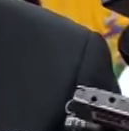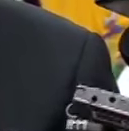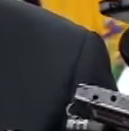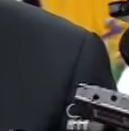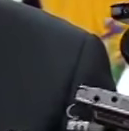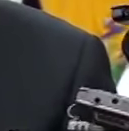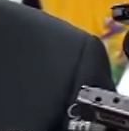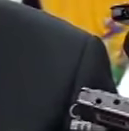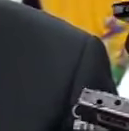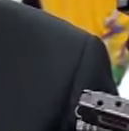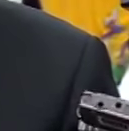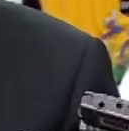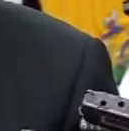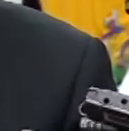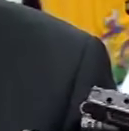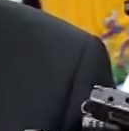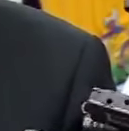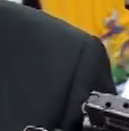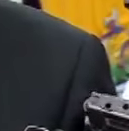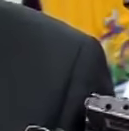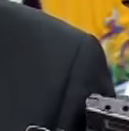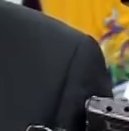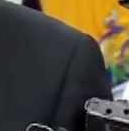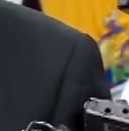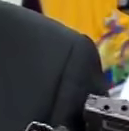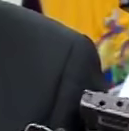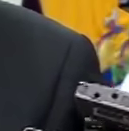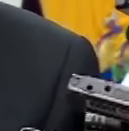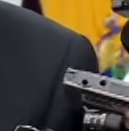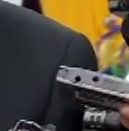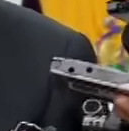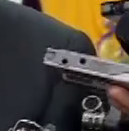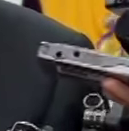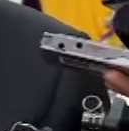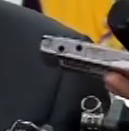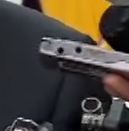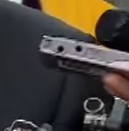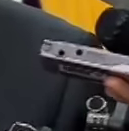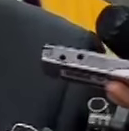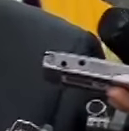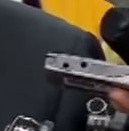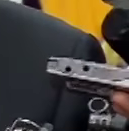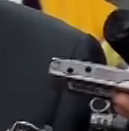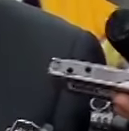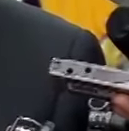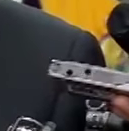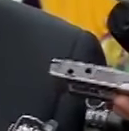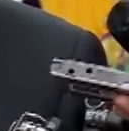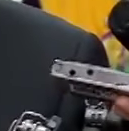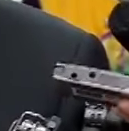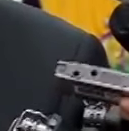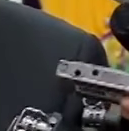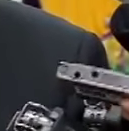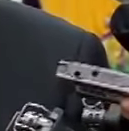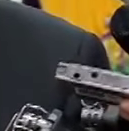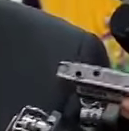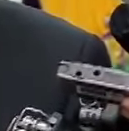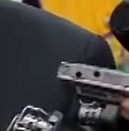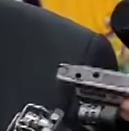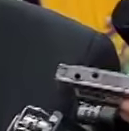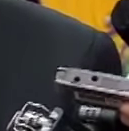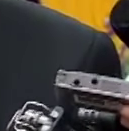Disciplina haya considerado que el presidente, siendo que es la máxima autoridad militar de este país, pueda ser irrespetado por algún